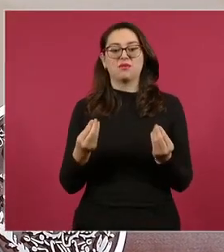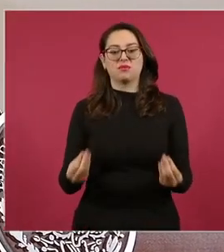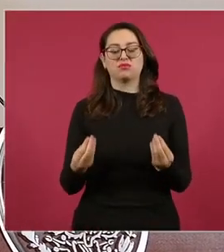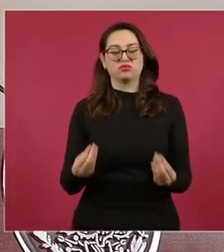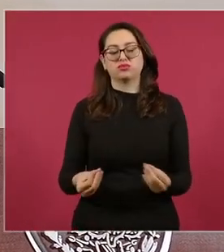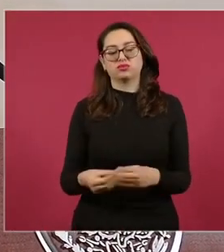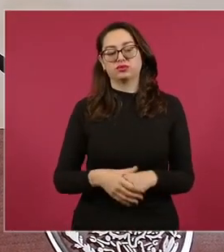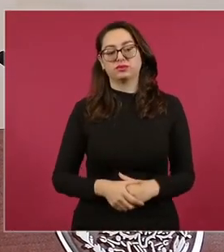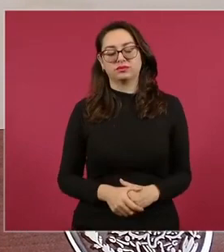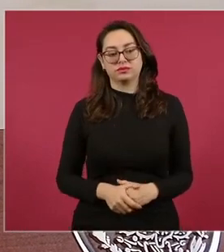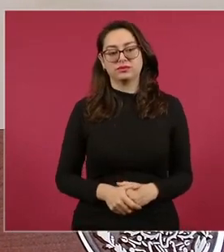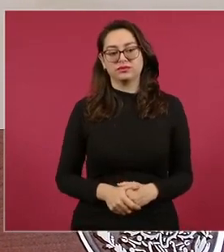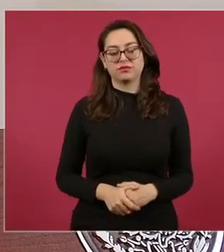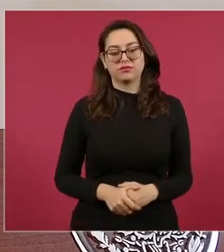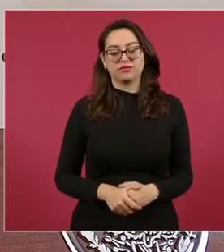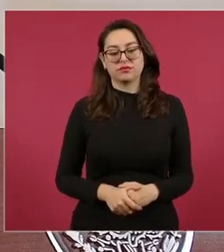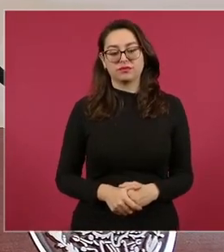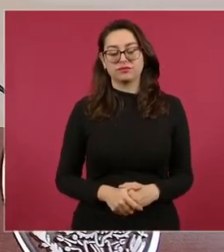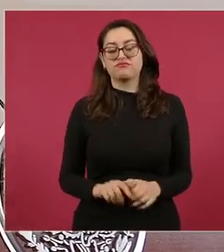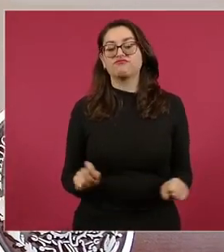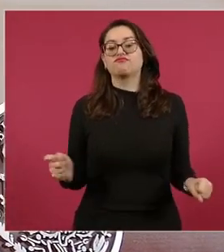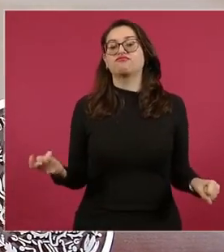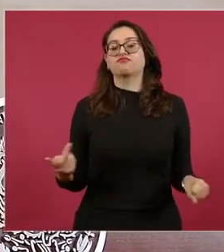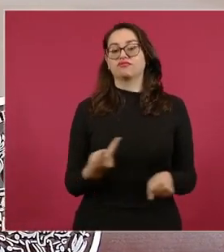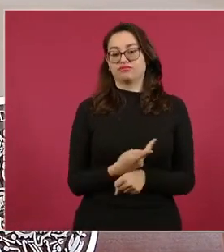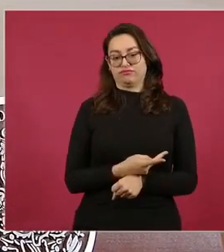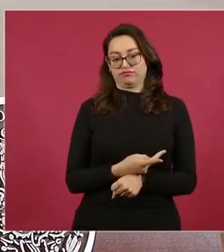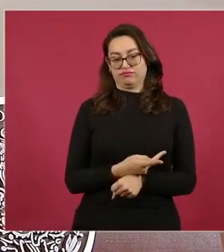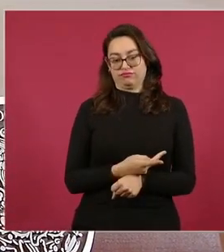¿Qué es lo que sucede?